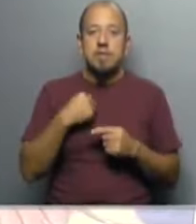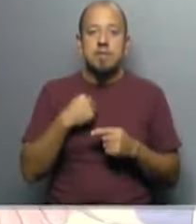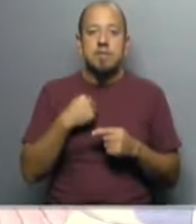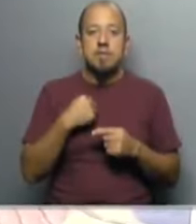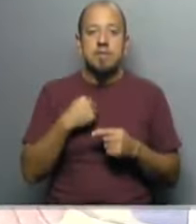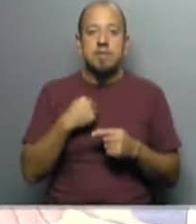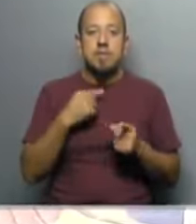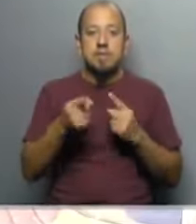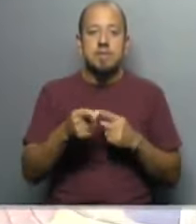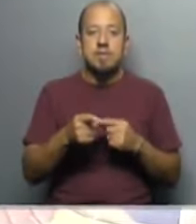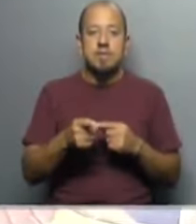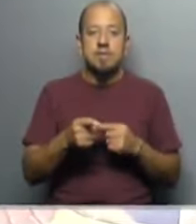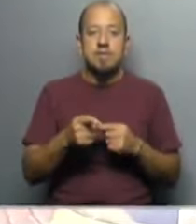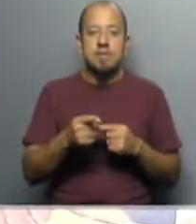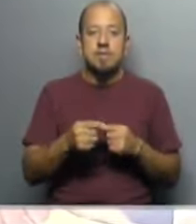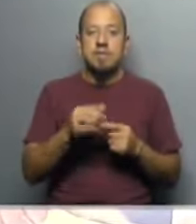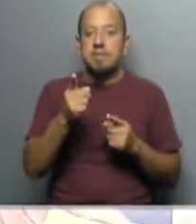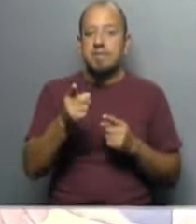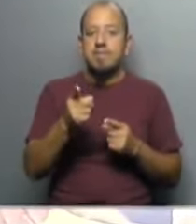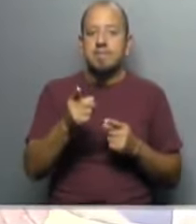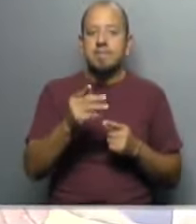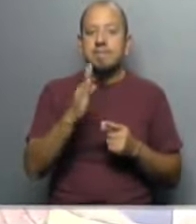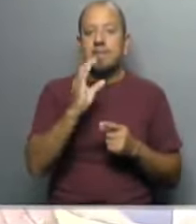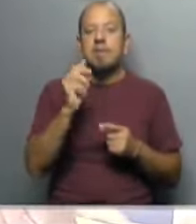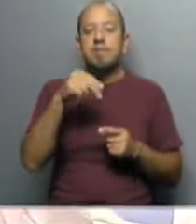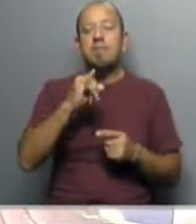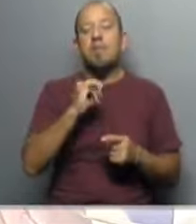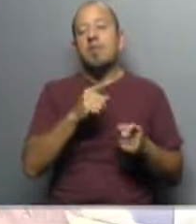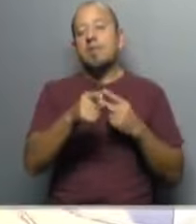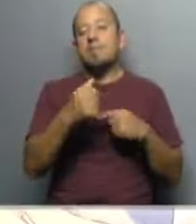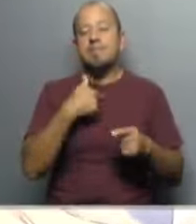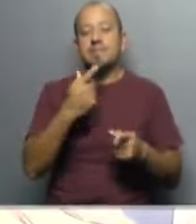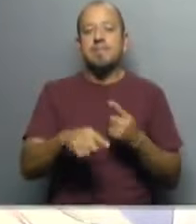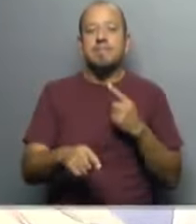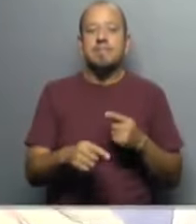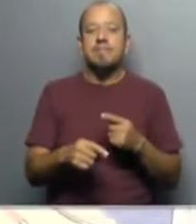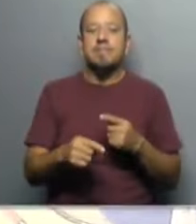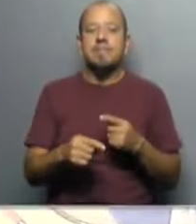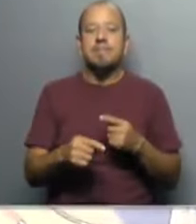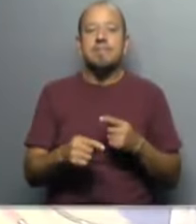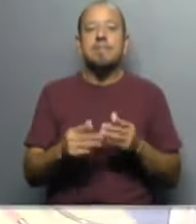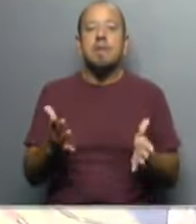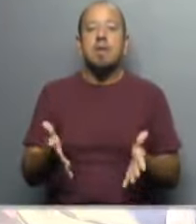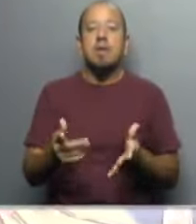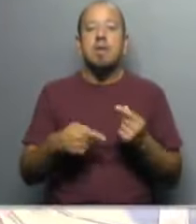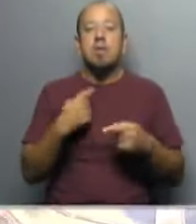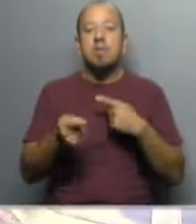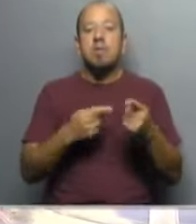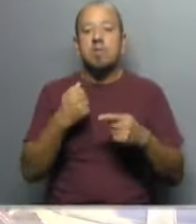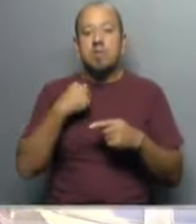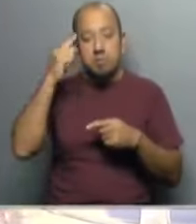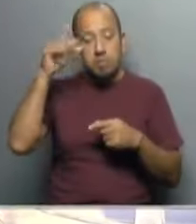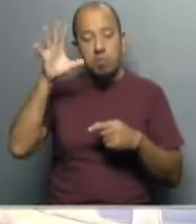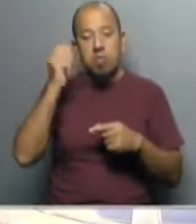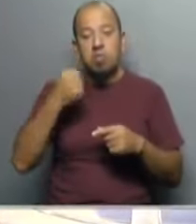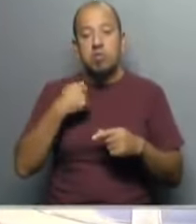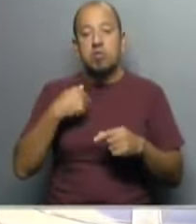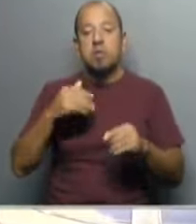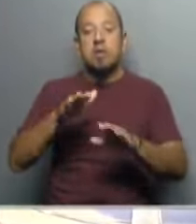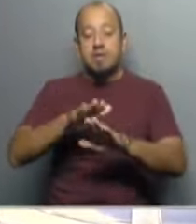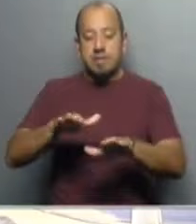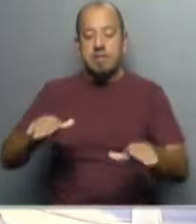si está... míos. Pony, ten pony. Muchas gracias, mucho gusto. Bueno, no sé si sigue estando el laberinto, porque yo me acuerdo cuando era chica, iba a una